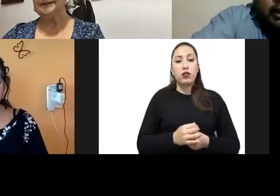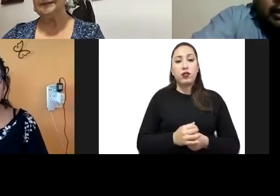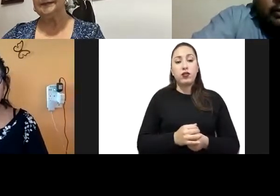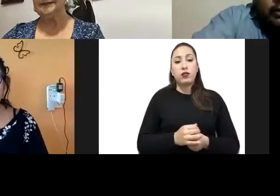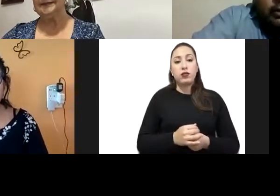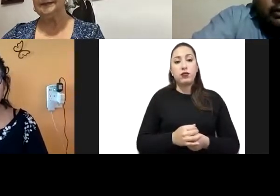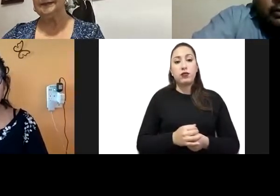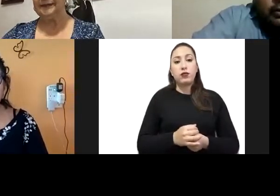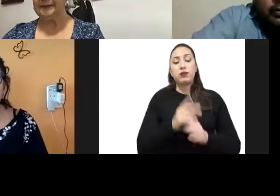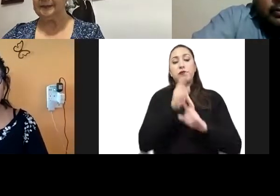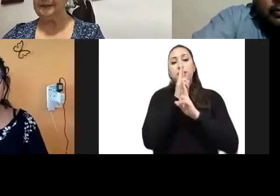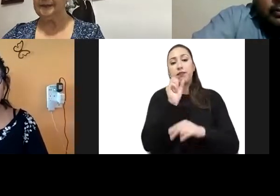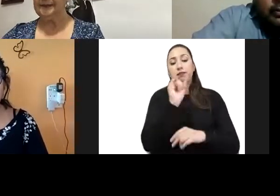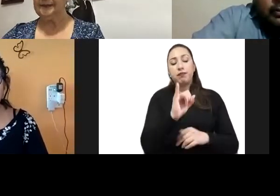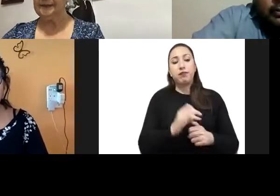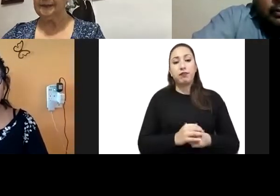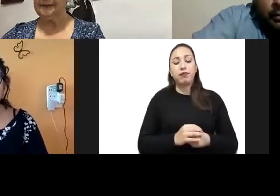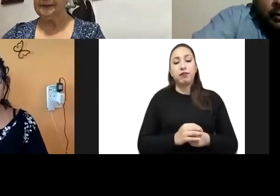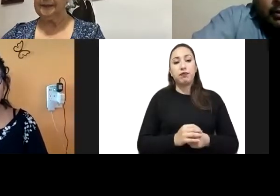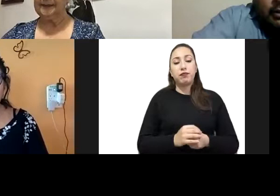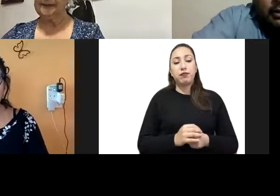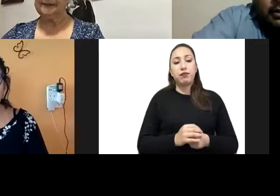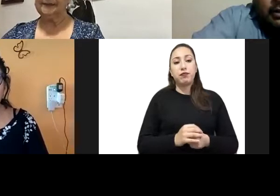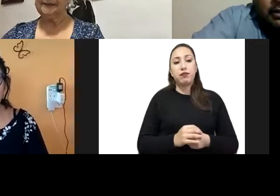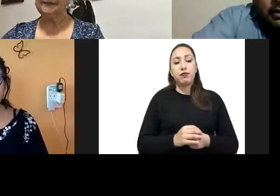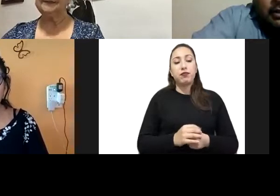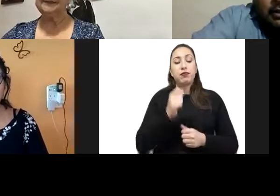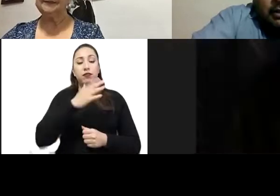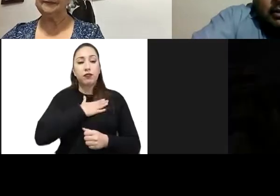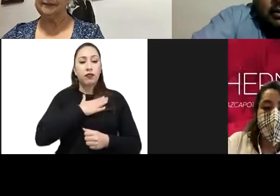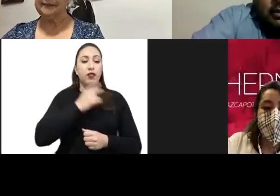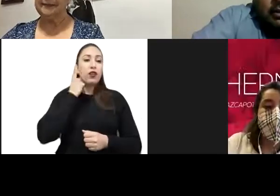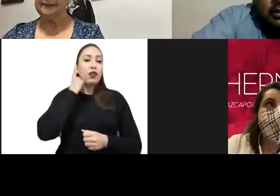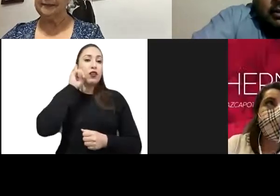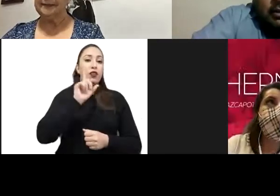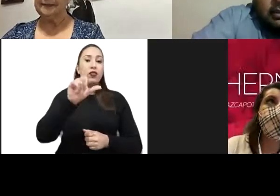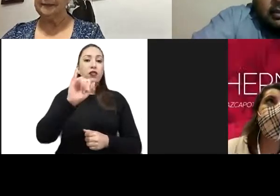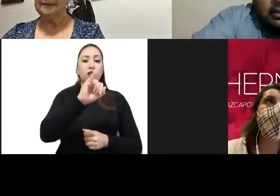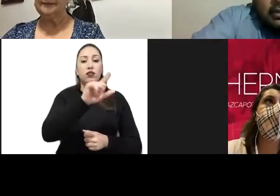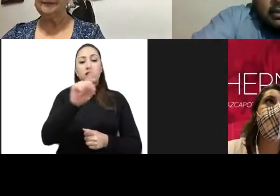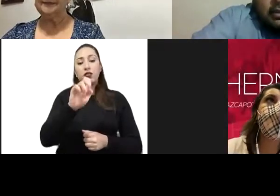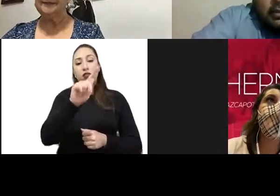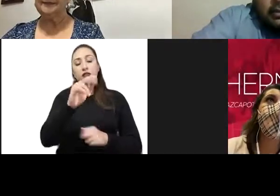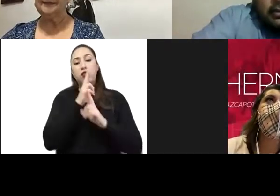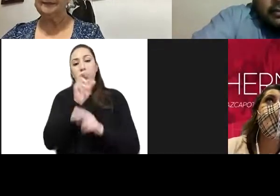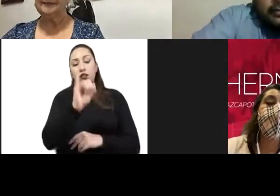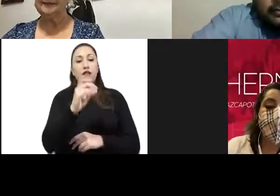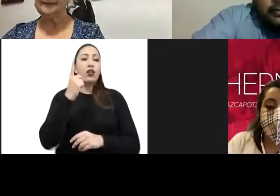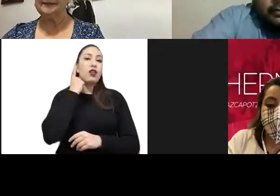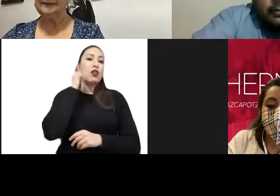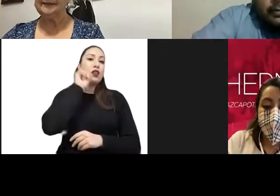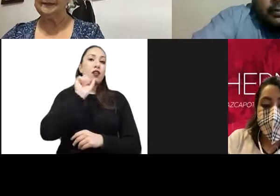Rubio Aldarán, a favor. Gracias. La de la voz, Lizeth Clavel Sánchez, a favor. Diputada Ana Cristina Hernández Trejo.